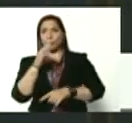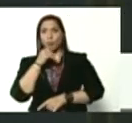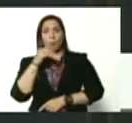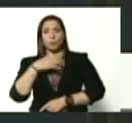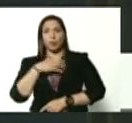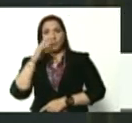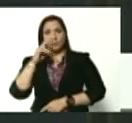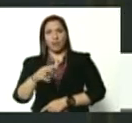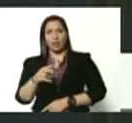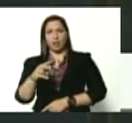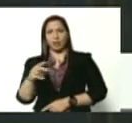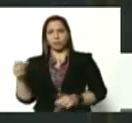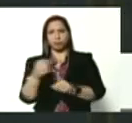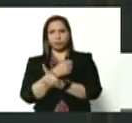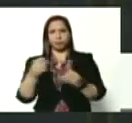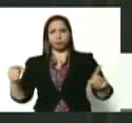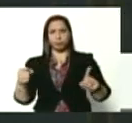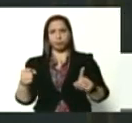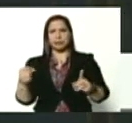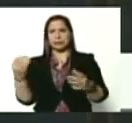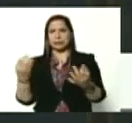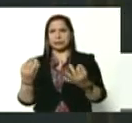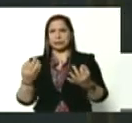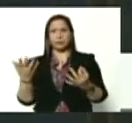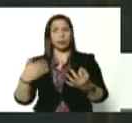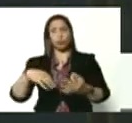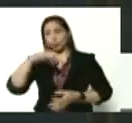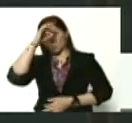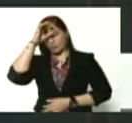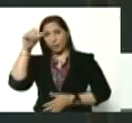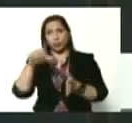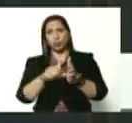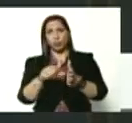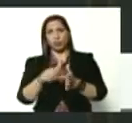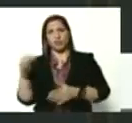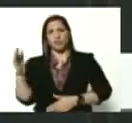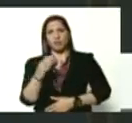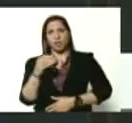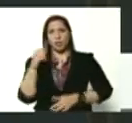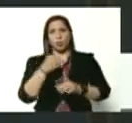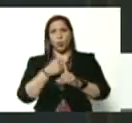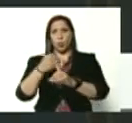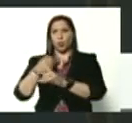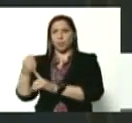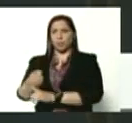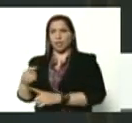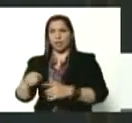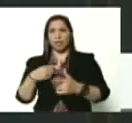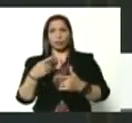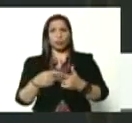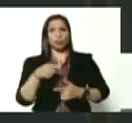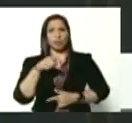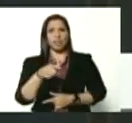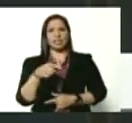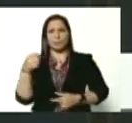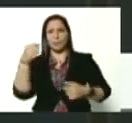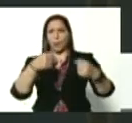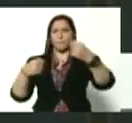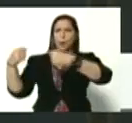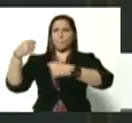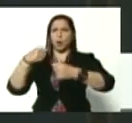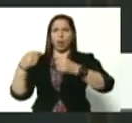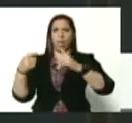la golpiza cada rato y no sabemos de dónde vienen los golpes de otro boxeador nos mantiene contra las cuerdas azotados